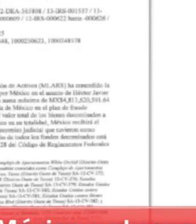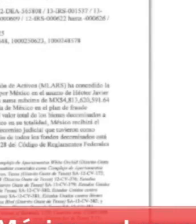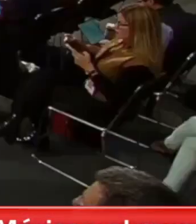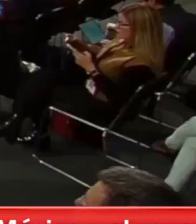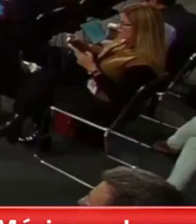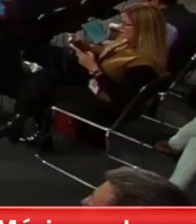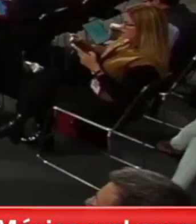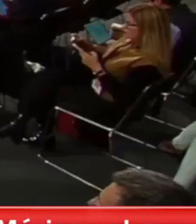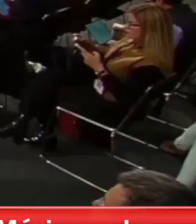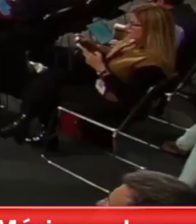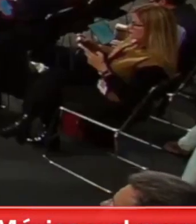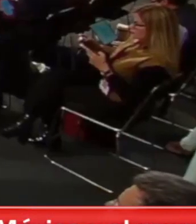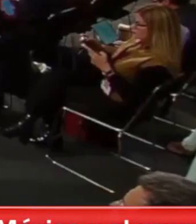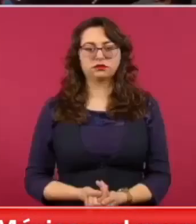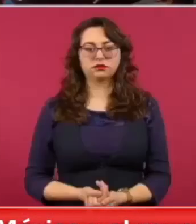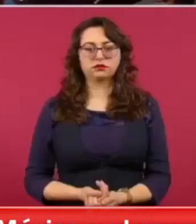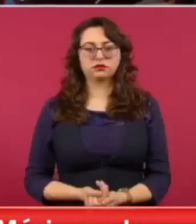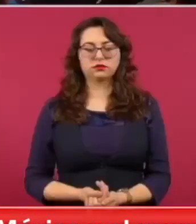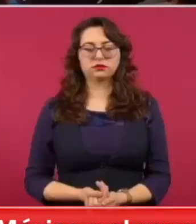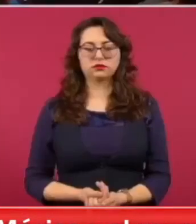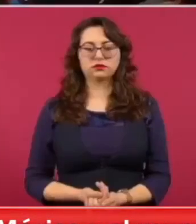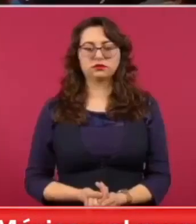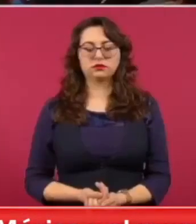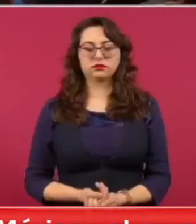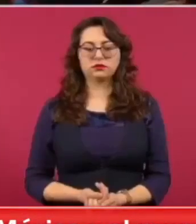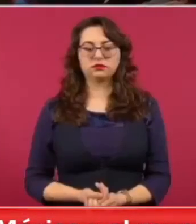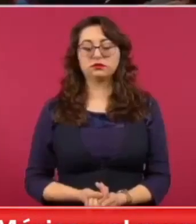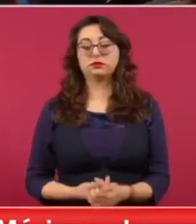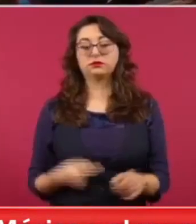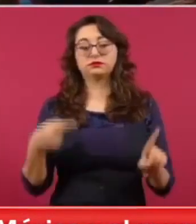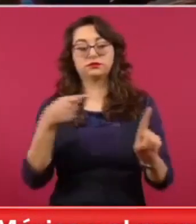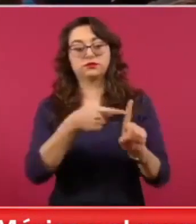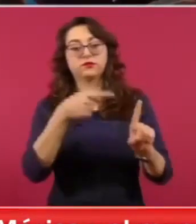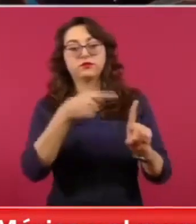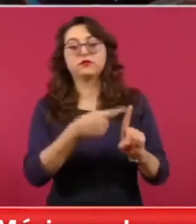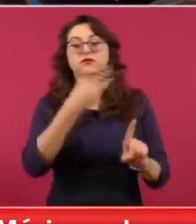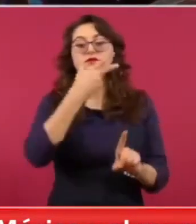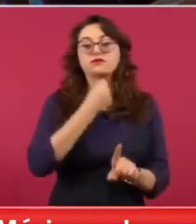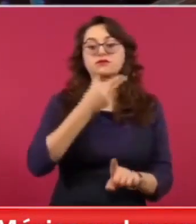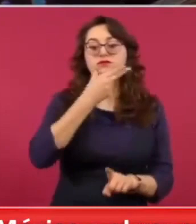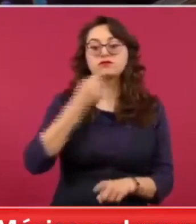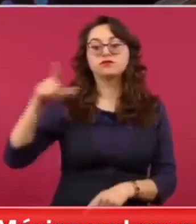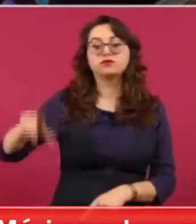y conspiración para transportar dinero